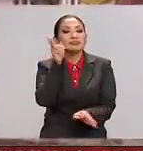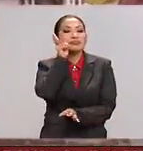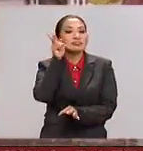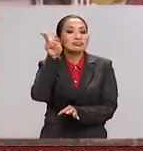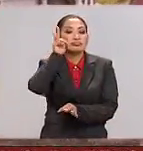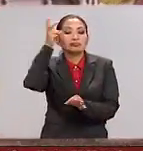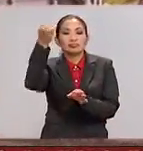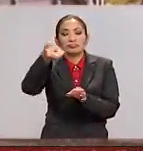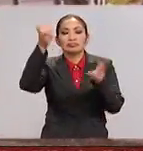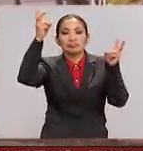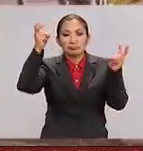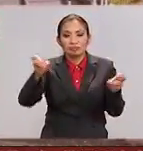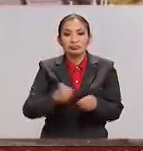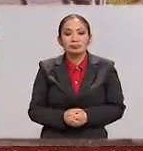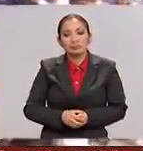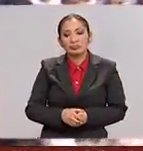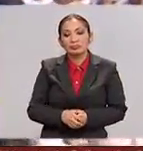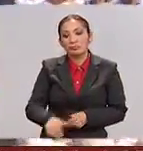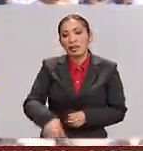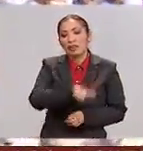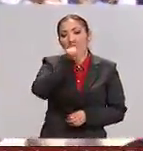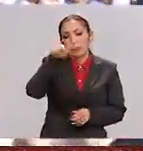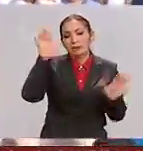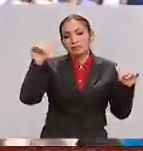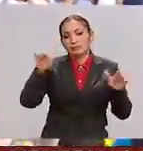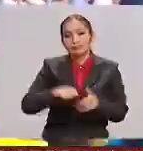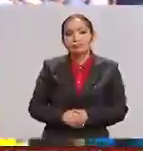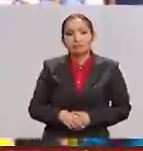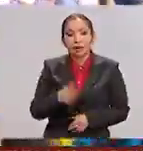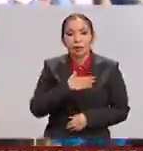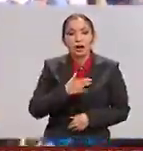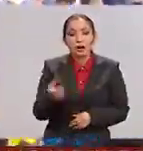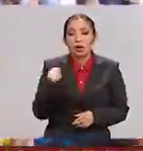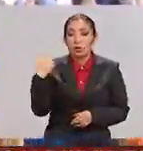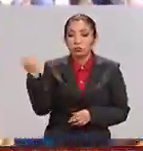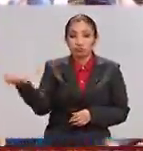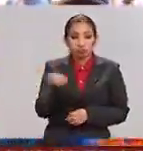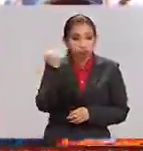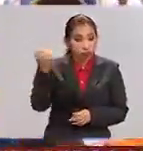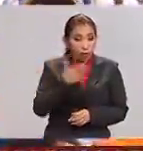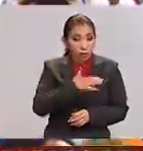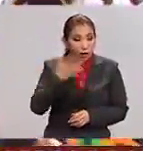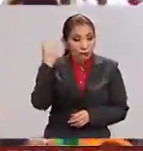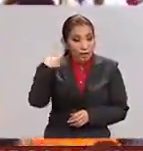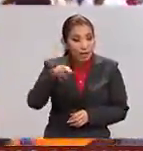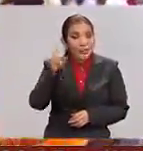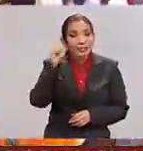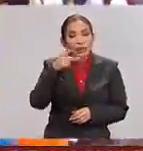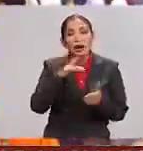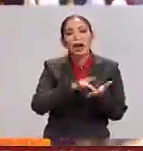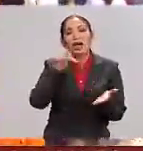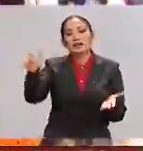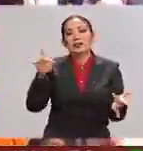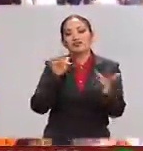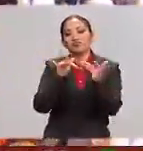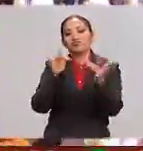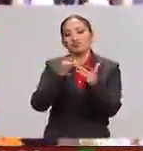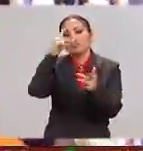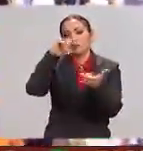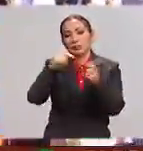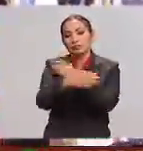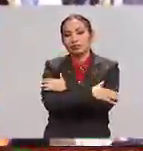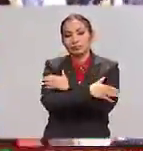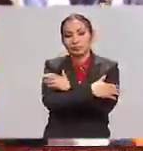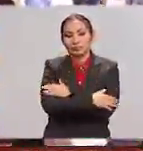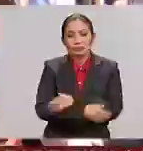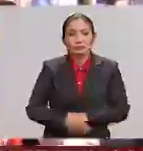ese tema, lo pueden hacer ahí, y después la despedida, ¿no? Muy bien, Andrés, te deseamos un muy buen viaje a Chihuahua. Gracias por estar con nosotros en México al Día. Un fuerte